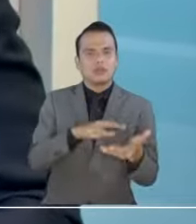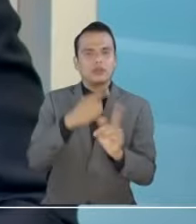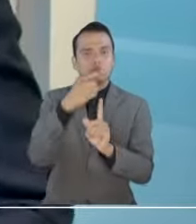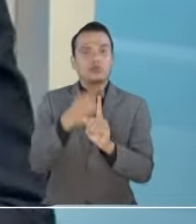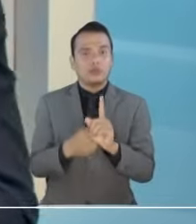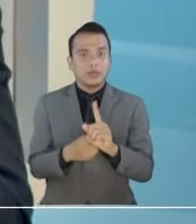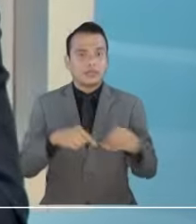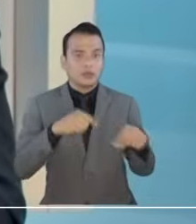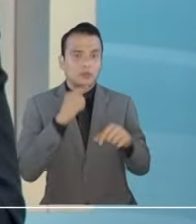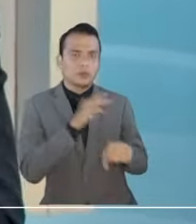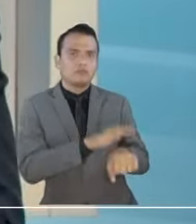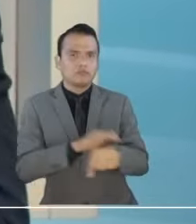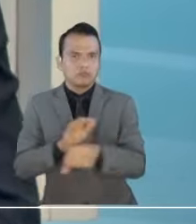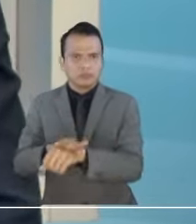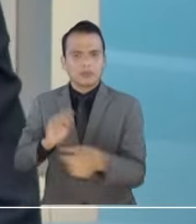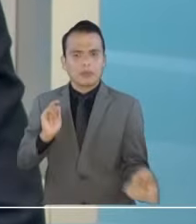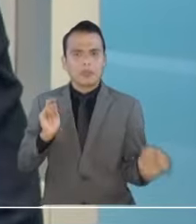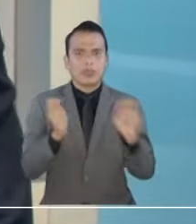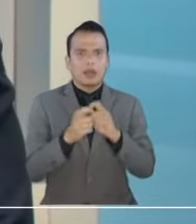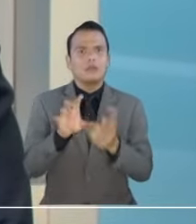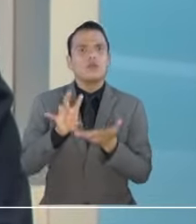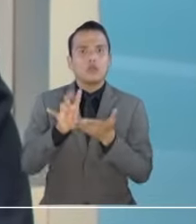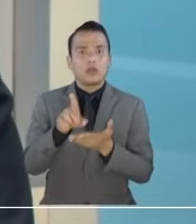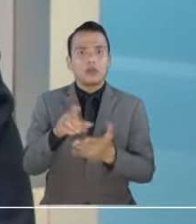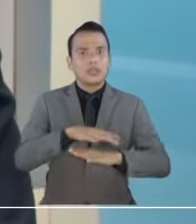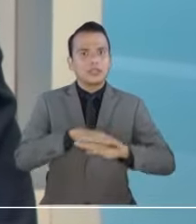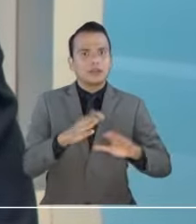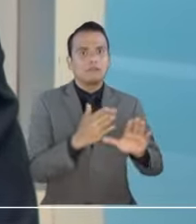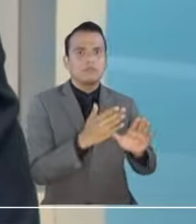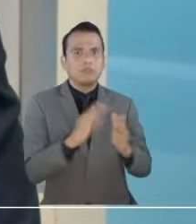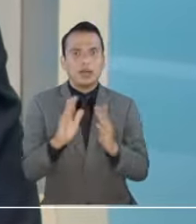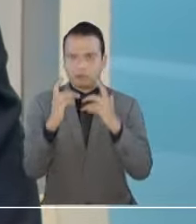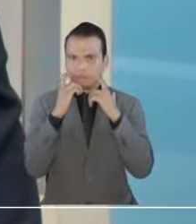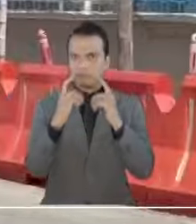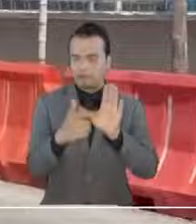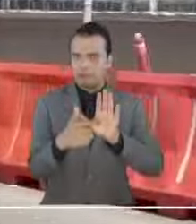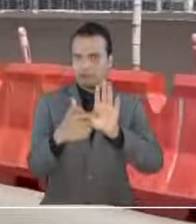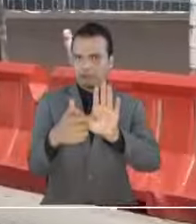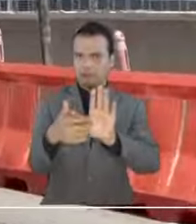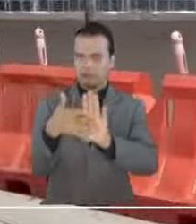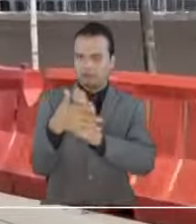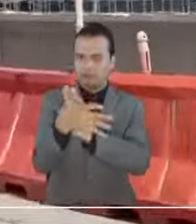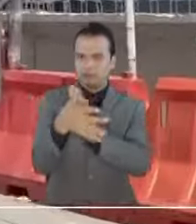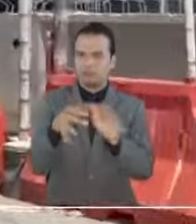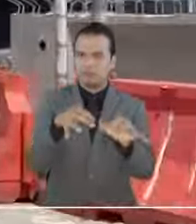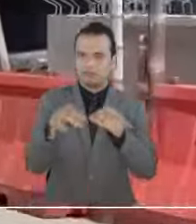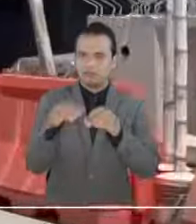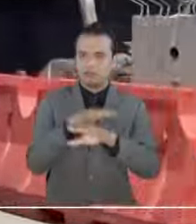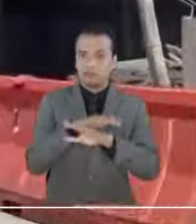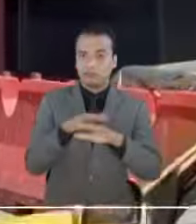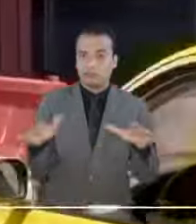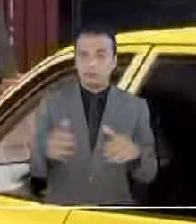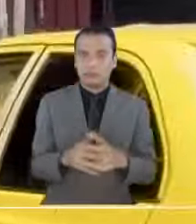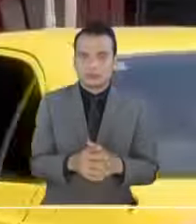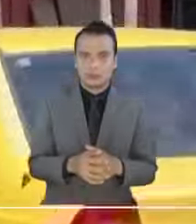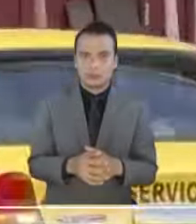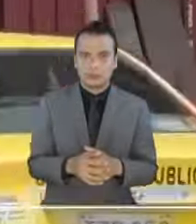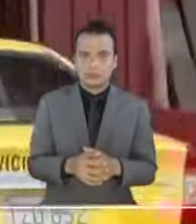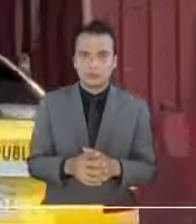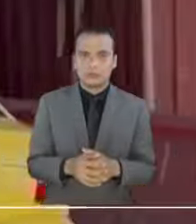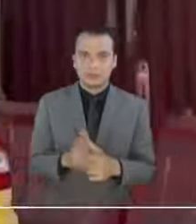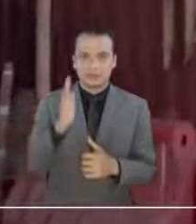tienen listo un importante plan de desvíos Así que tome nota a partir de mañana el puente vehicular cercano al Club